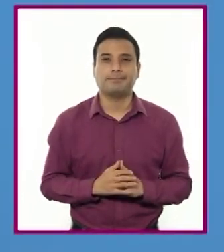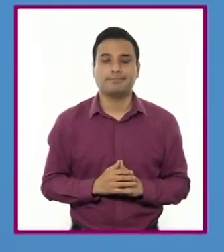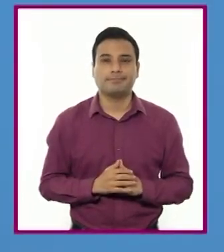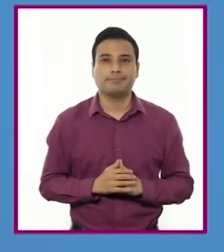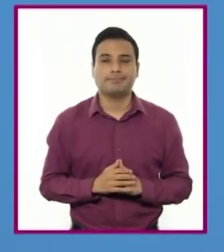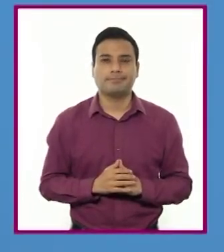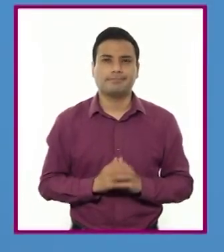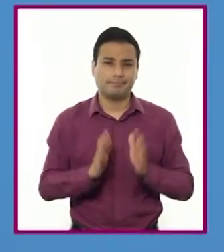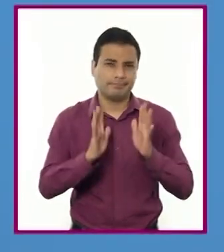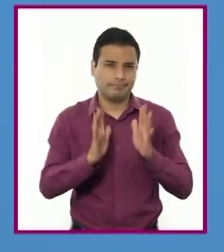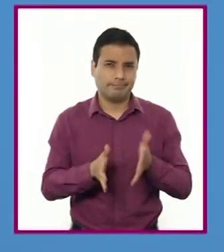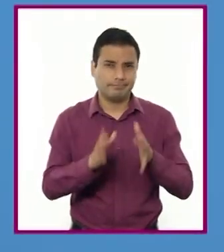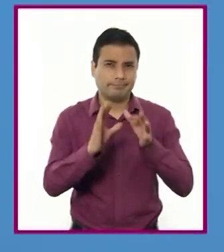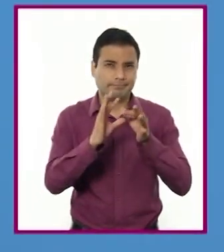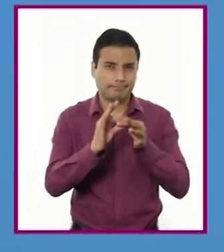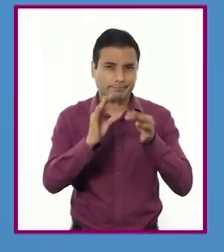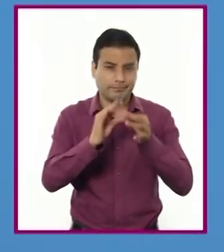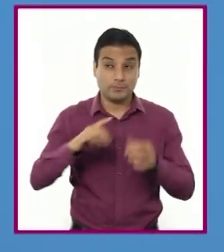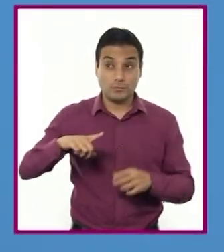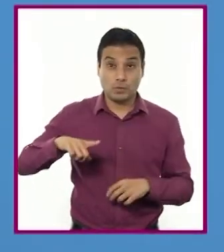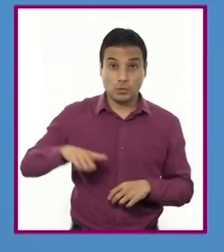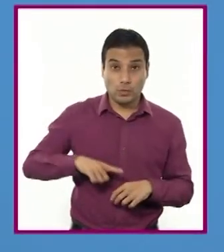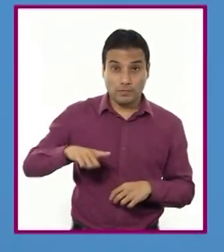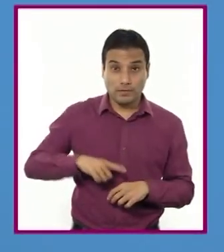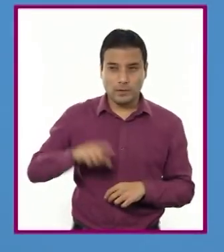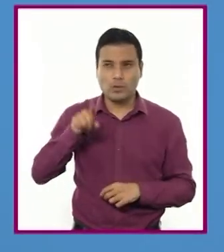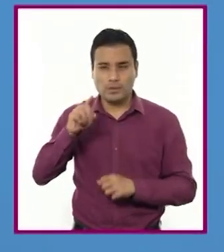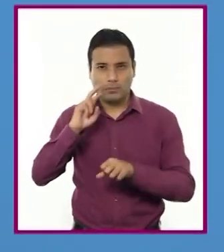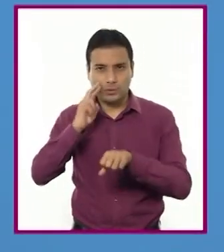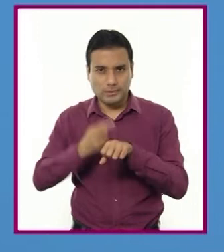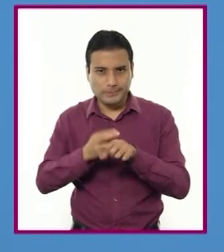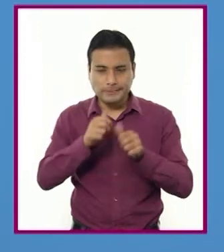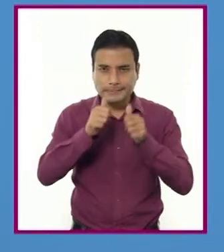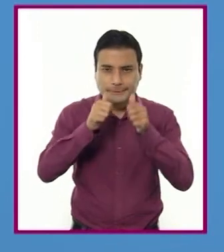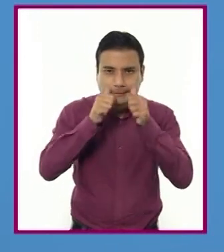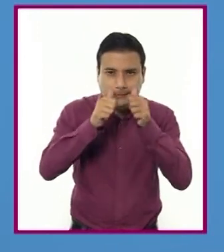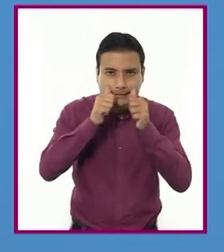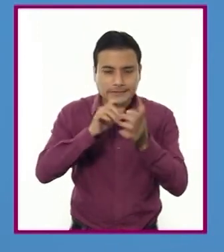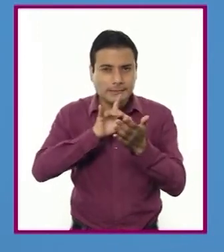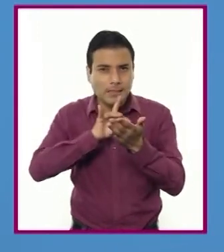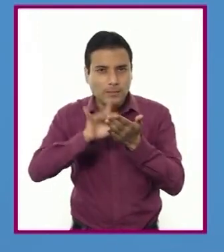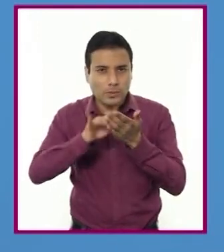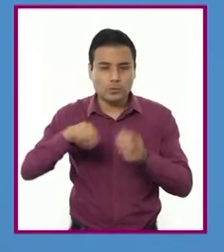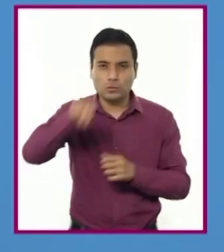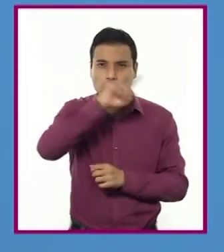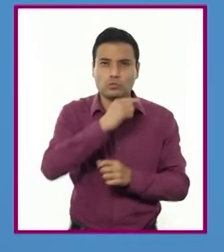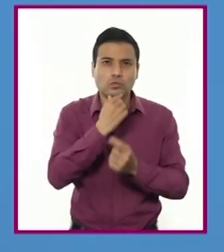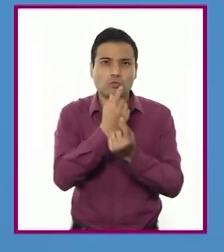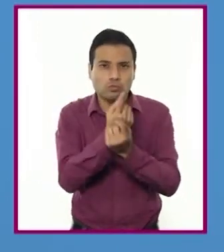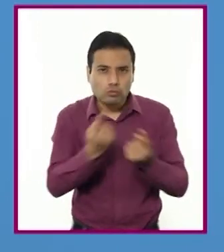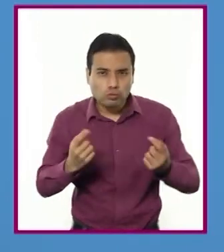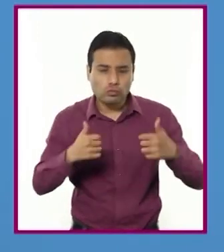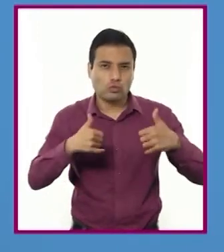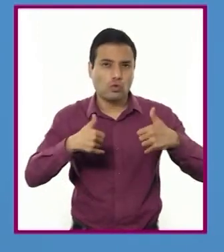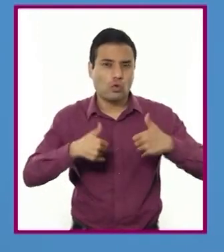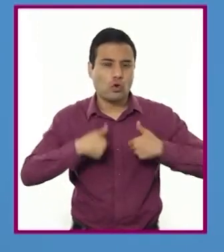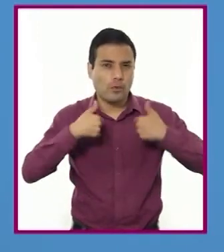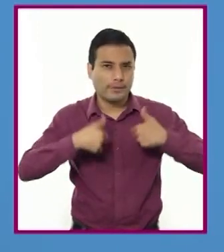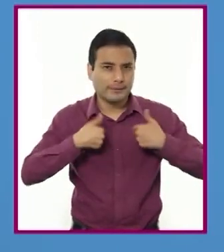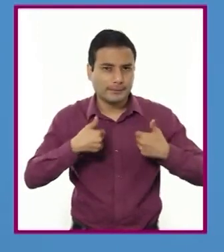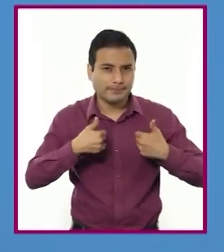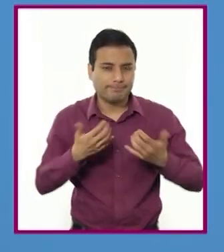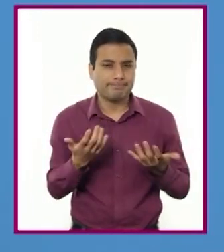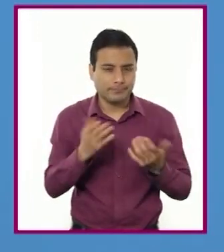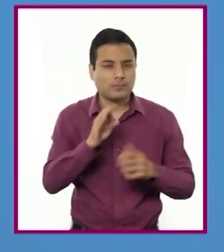Se ha mencionado que el Estado tiene la obligación de garantizar y brindar oportunidades para que las niñas, los niños y los